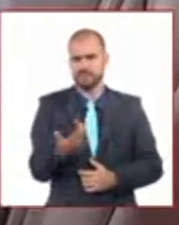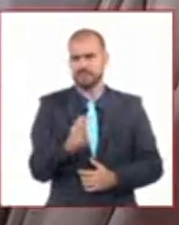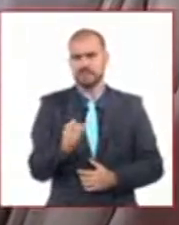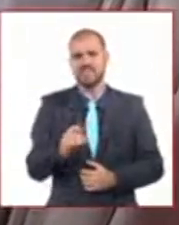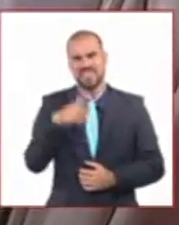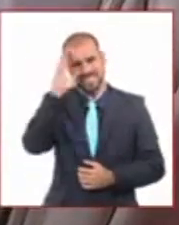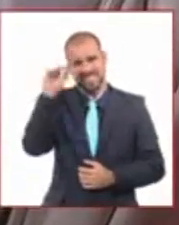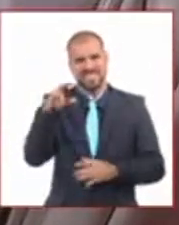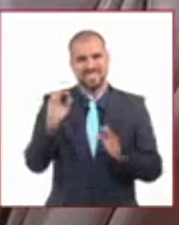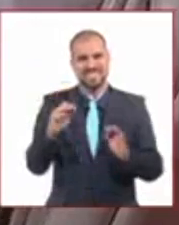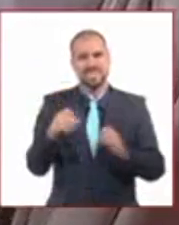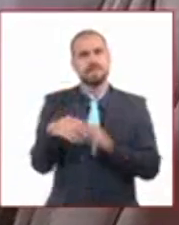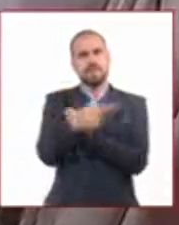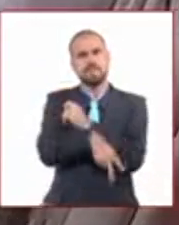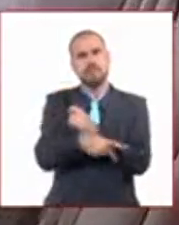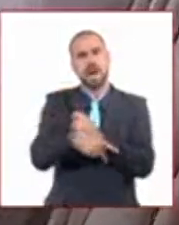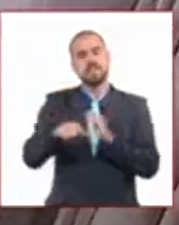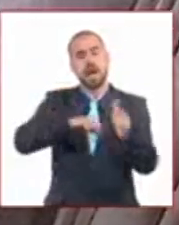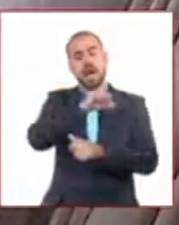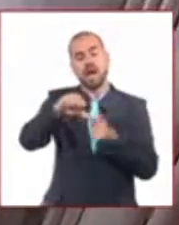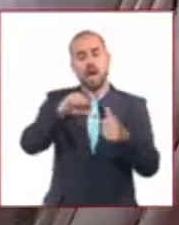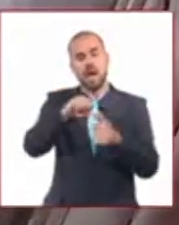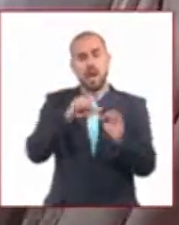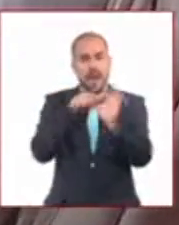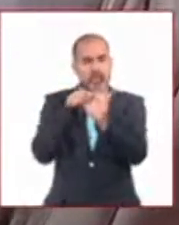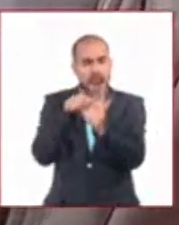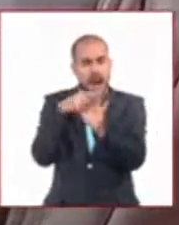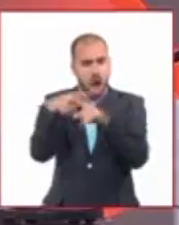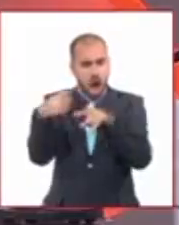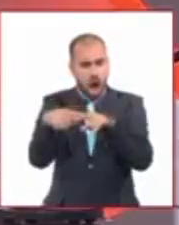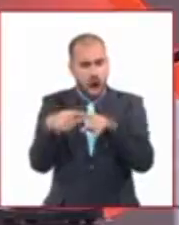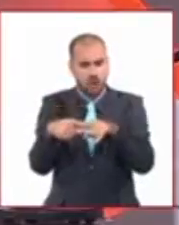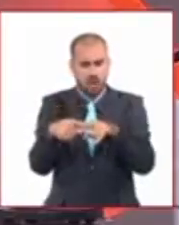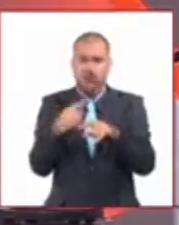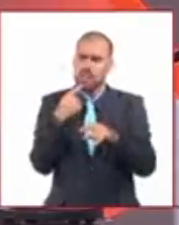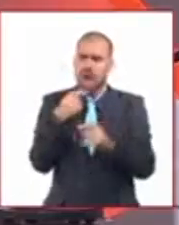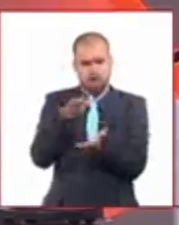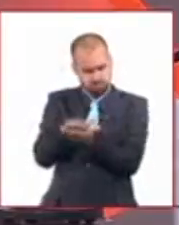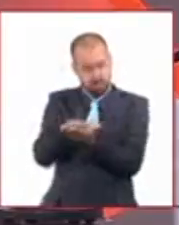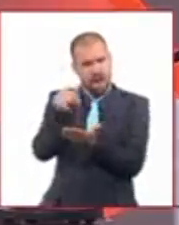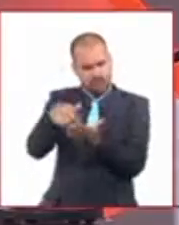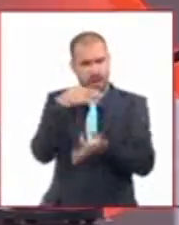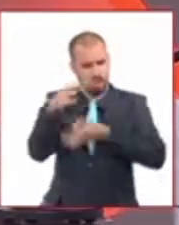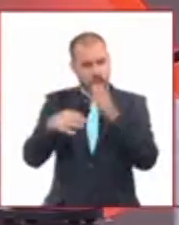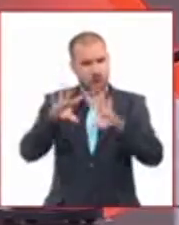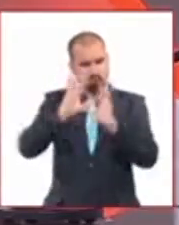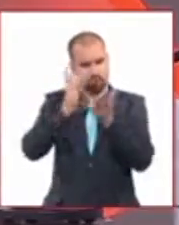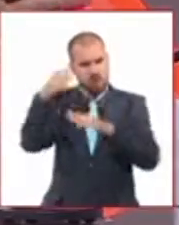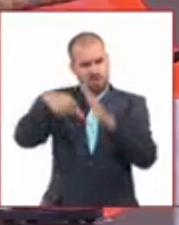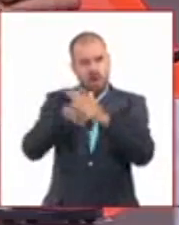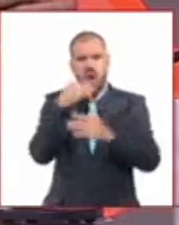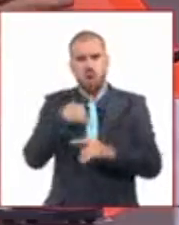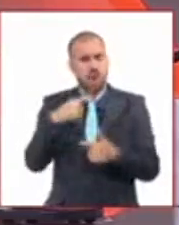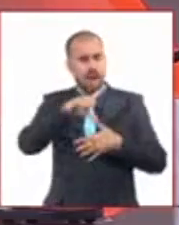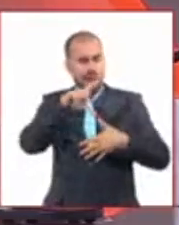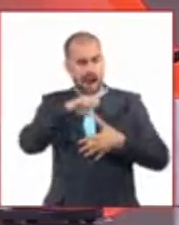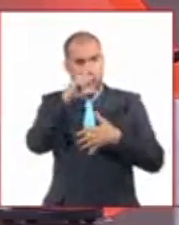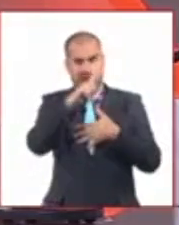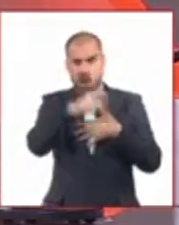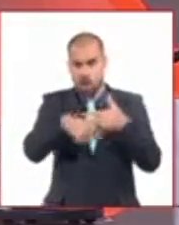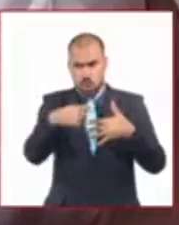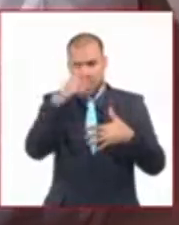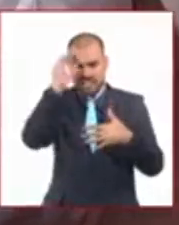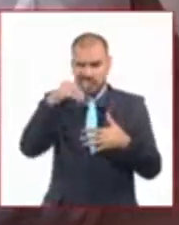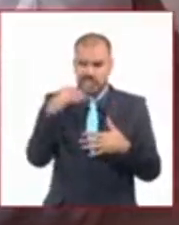del caribe sobre eso quisiera profundizar el último segmento nuestra presa de alrededor de la respuesta a latinoamericana a esta cumbre que organizado